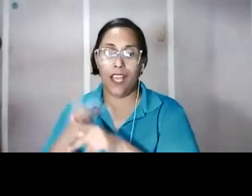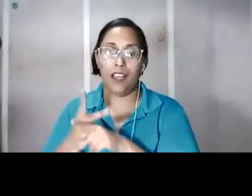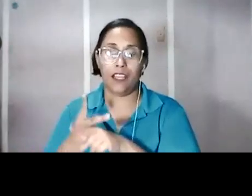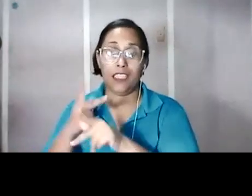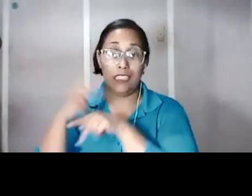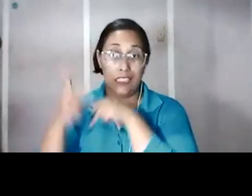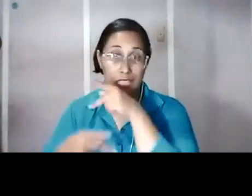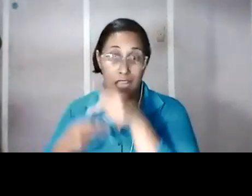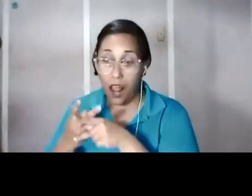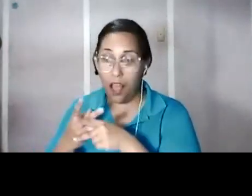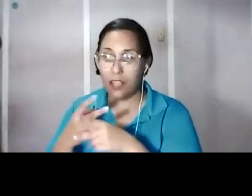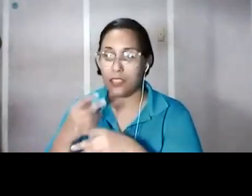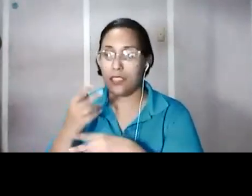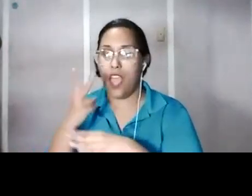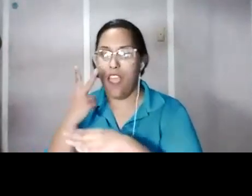de mundo,